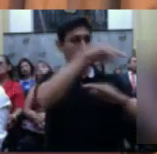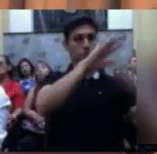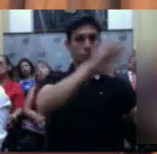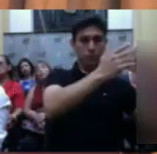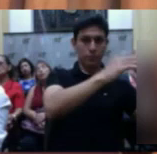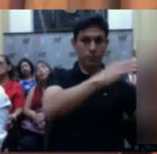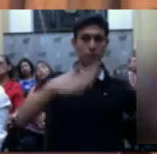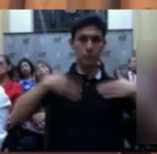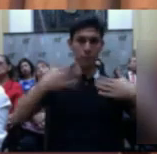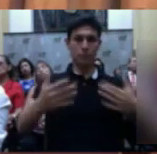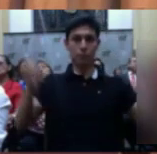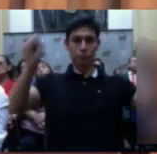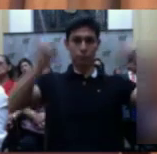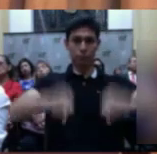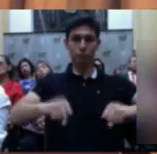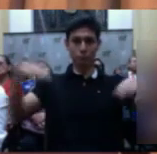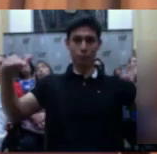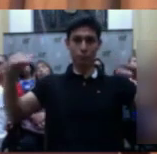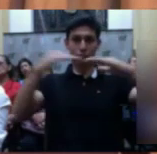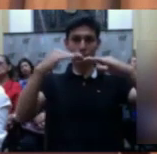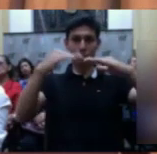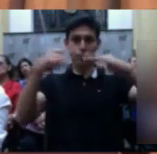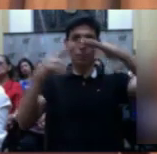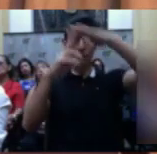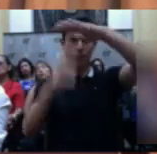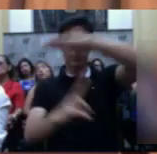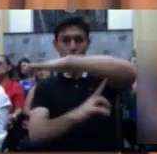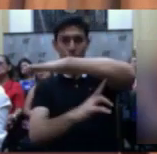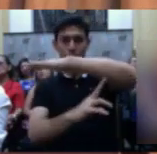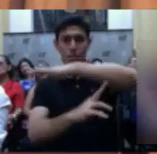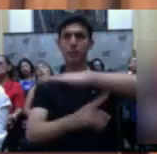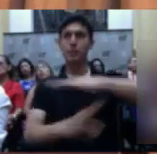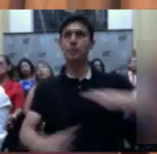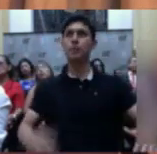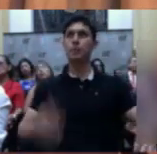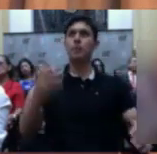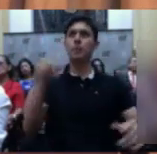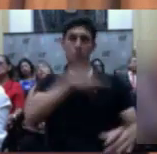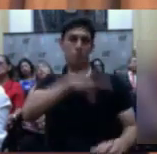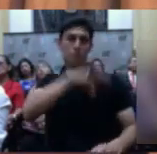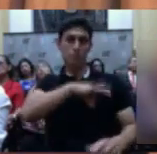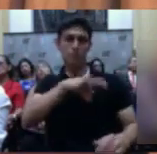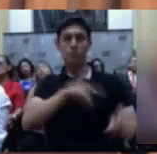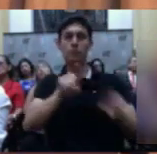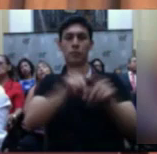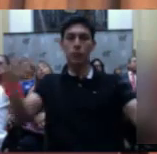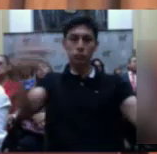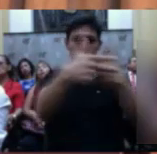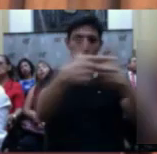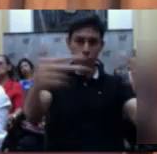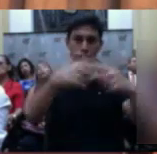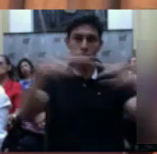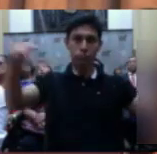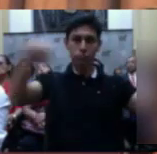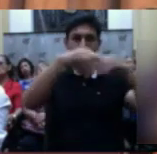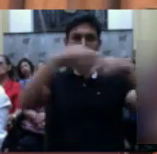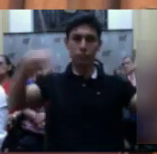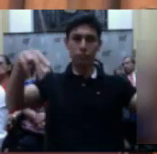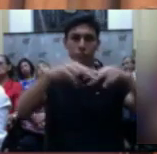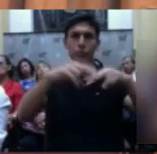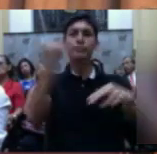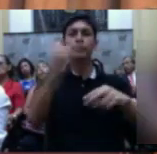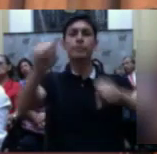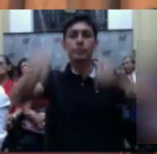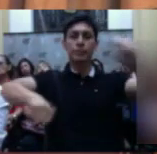hacer realidad este puente, que se hará en beneficio de los peatones y ciclistas, pero no solo estos dos